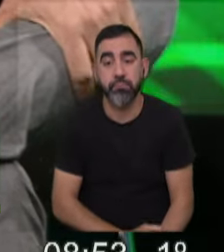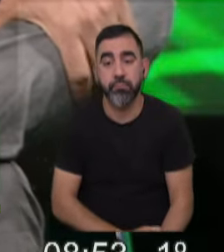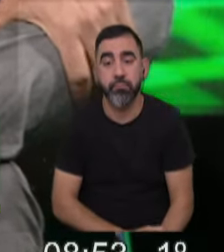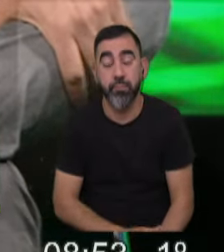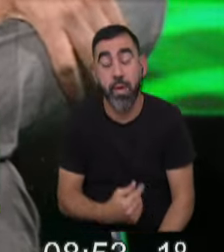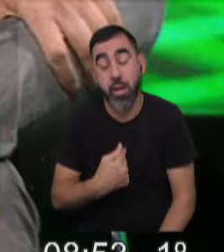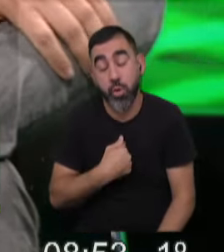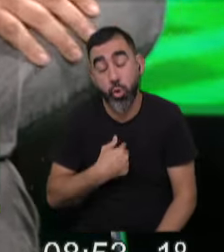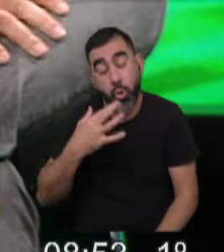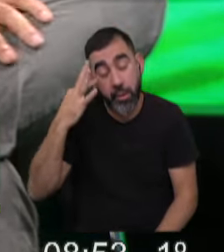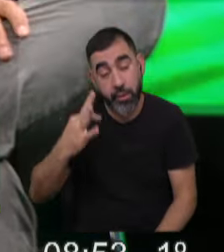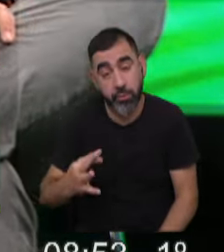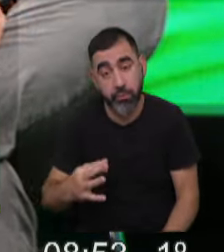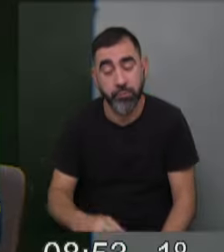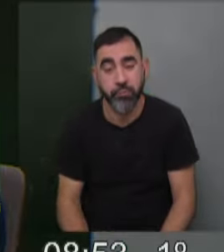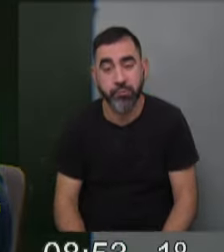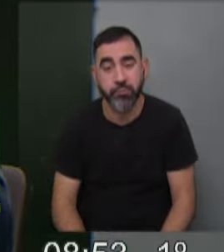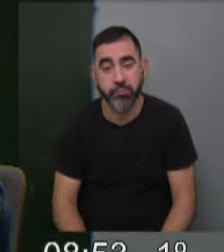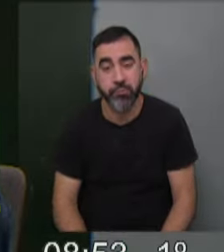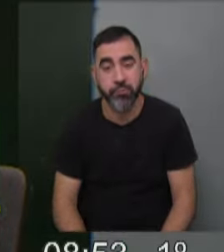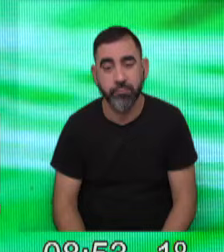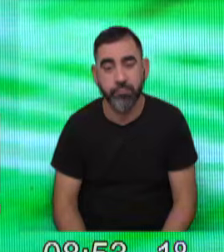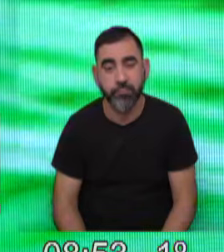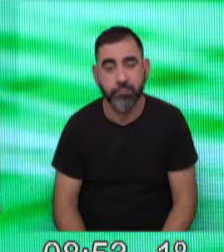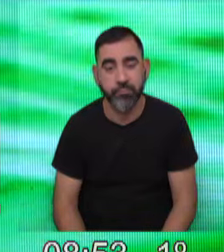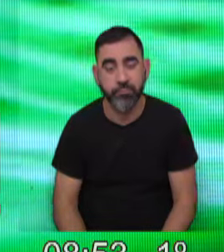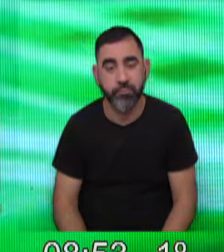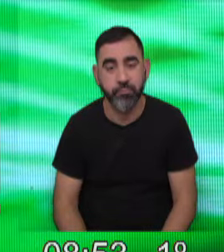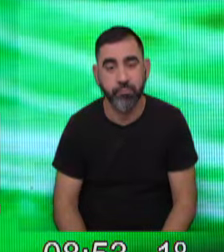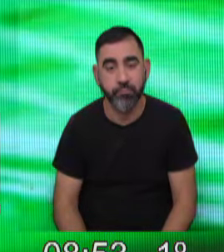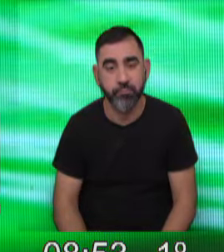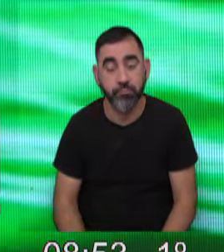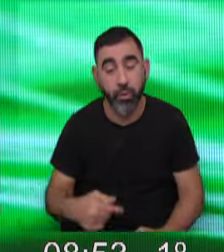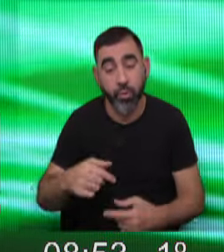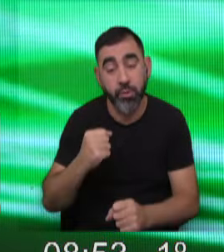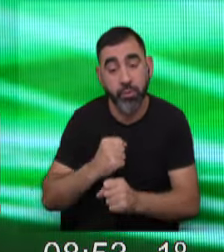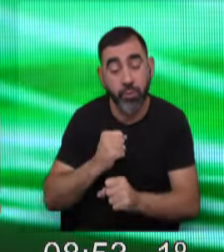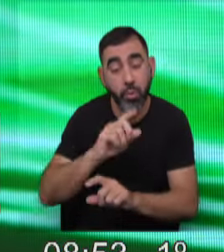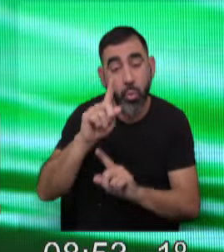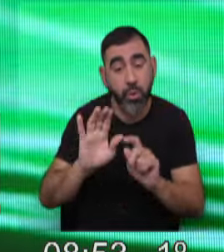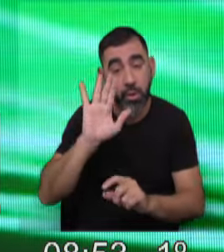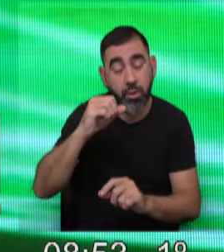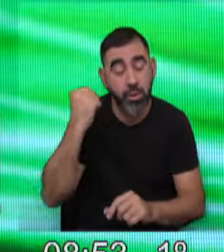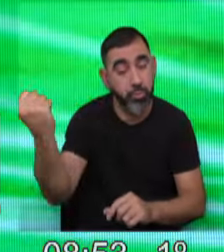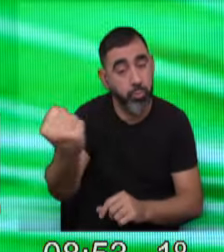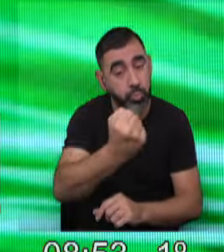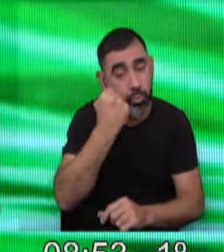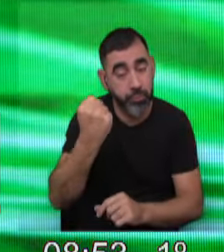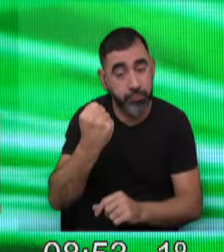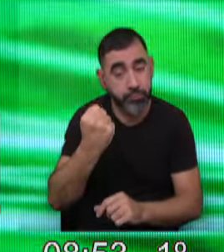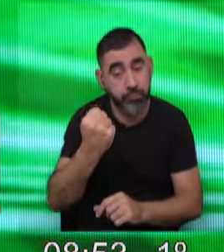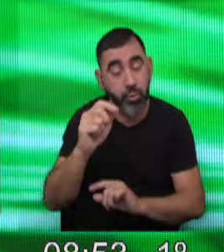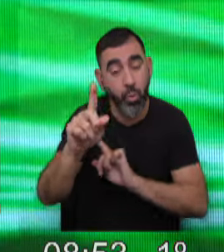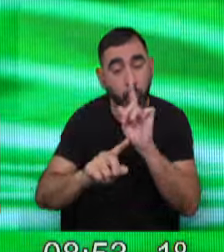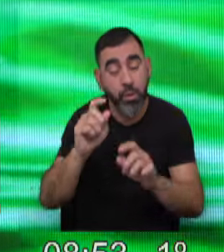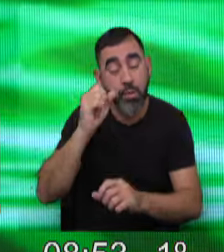A mi parecer, y en 30 segundos. Como sociedad civil, primero, seguir trabajando con la UDELAR nos parece como fundamental. La UDELAR el